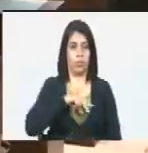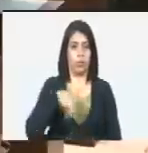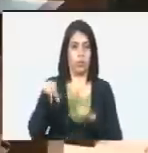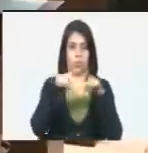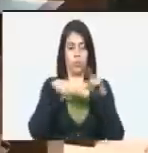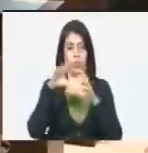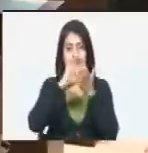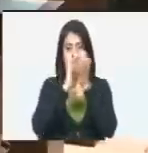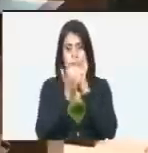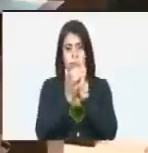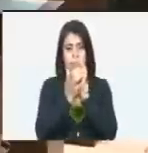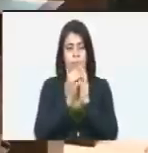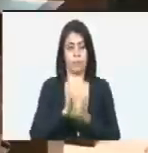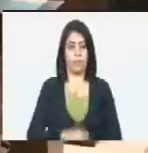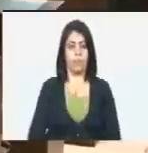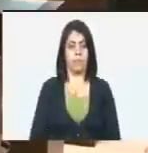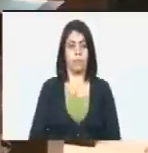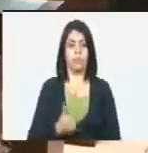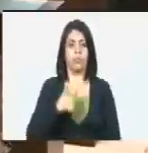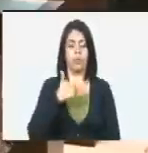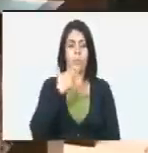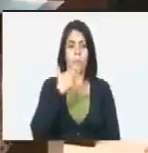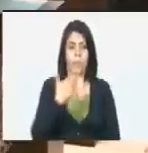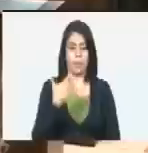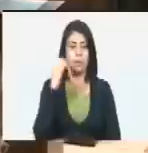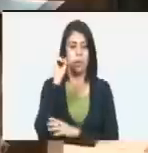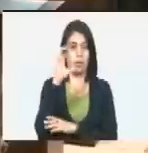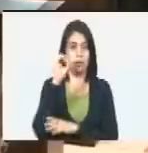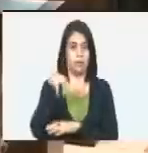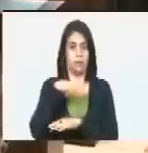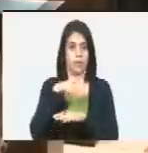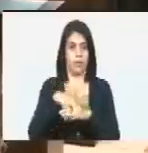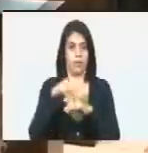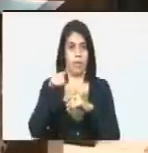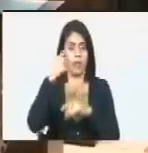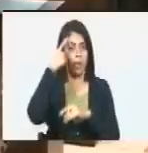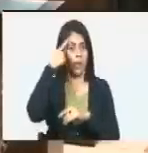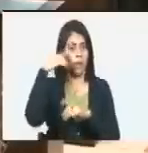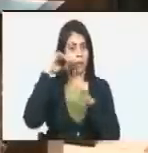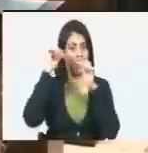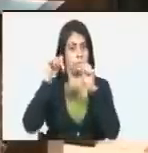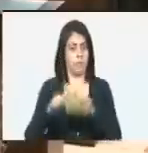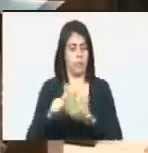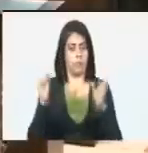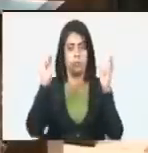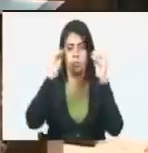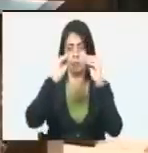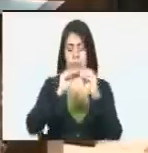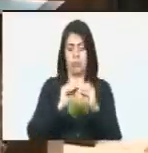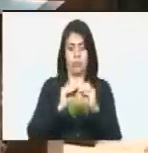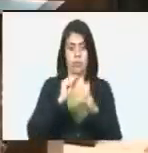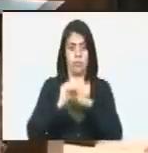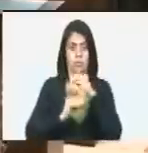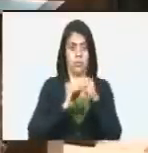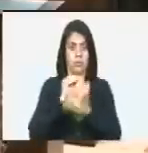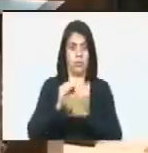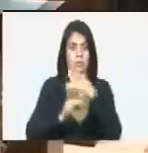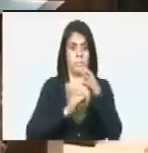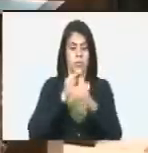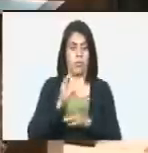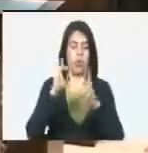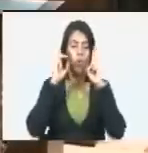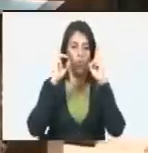geográficos. Yo pido a esta Asamblea, creo que está en el acuerdo, que se pronuncie y ojalá sea